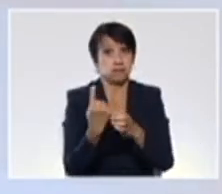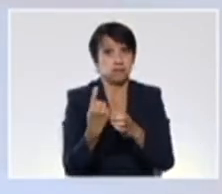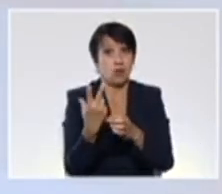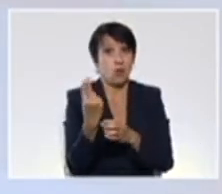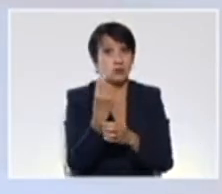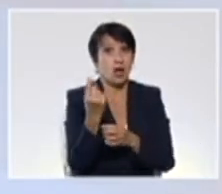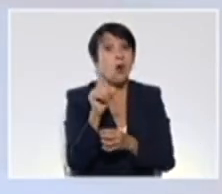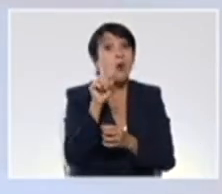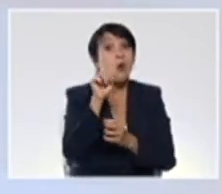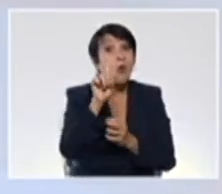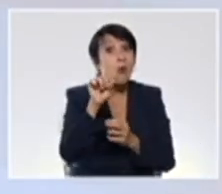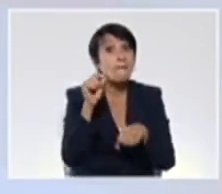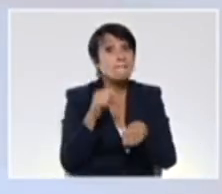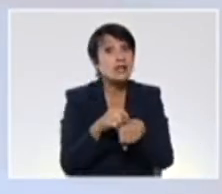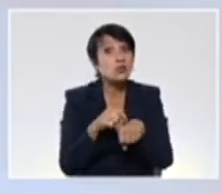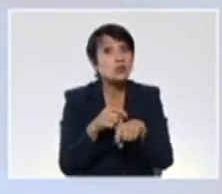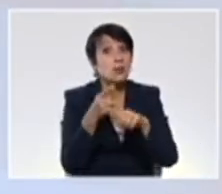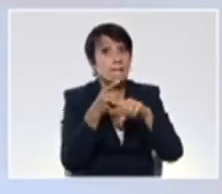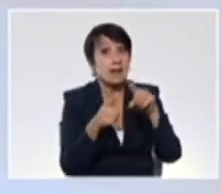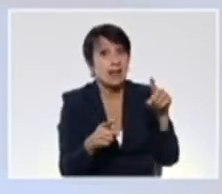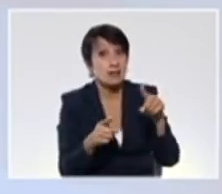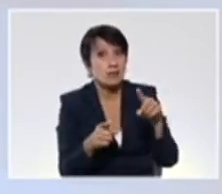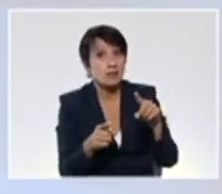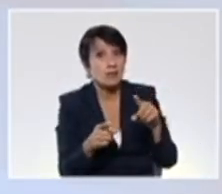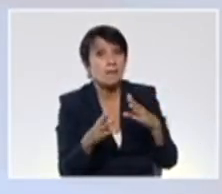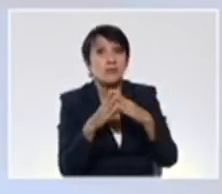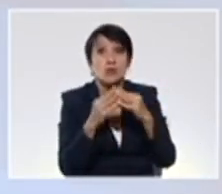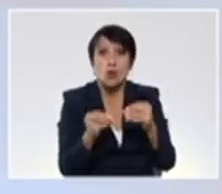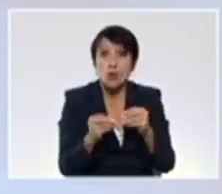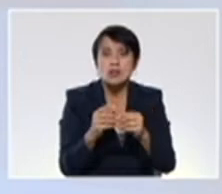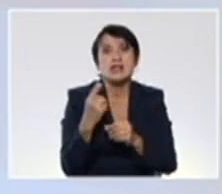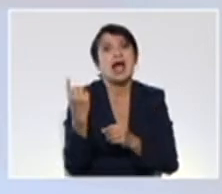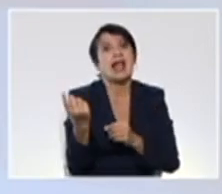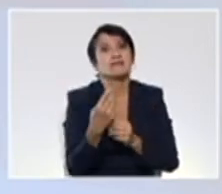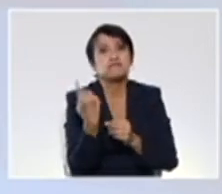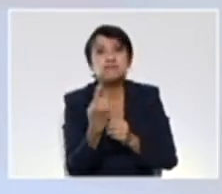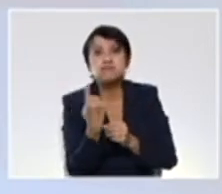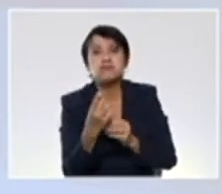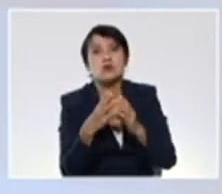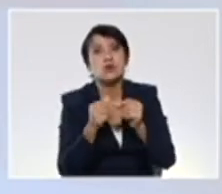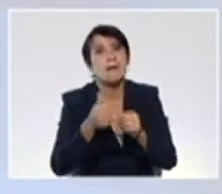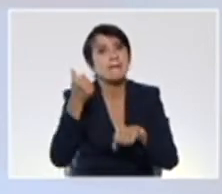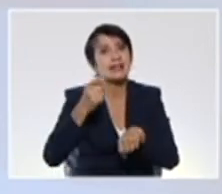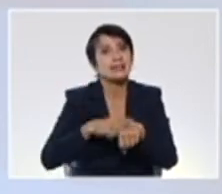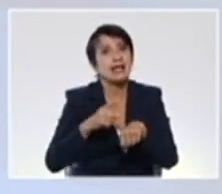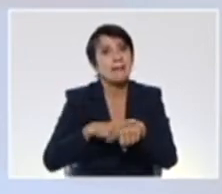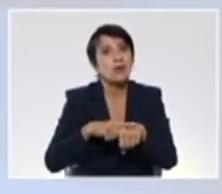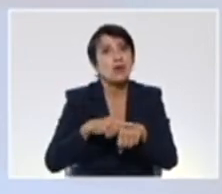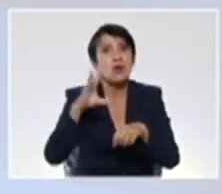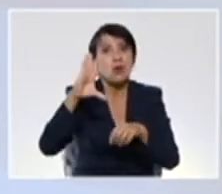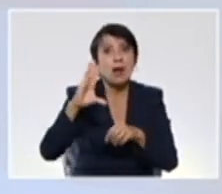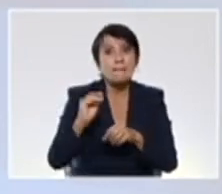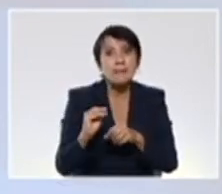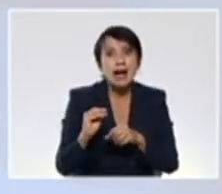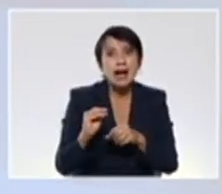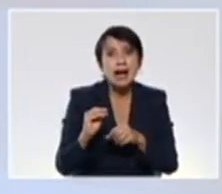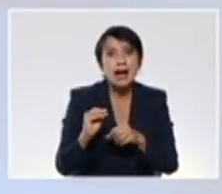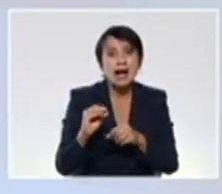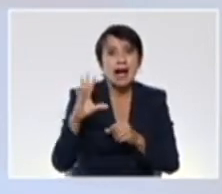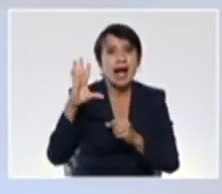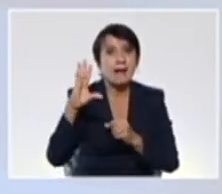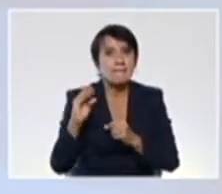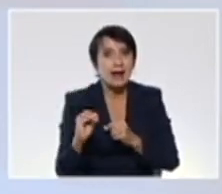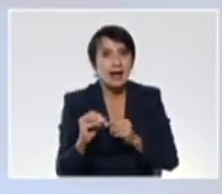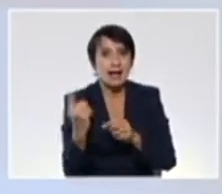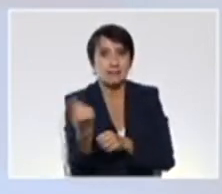1 minuto, 1 minuto y medio. Y si lo que estás licuando requiere de más tiempo, la apagas por lo menos 1 minuto más